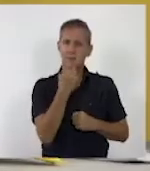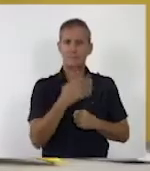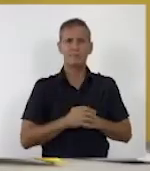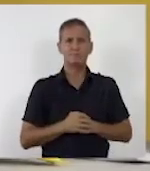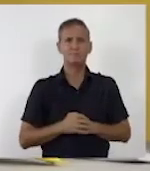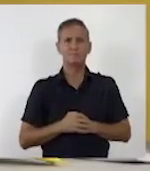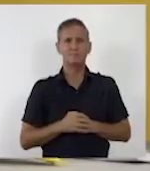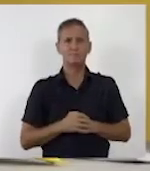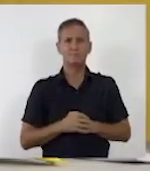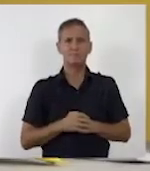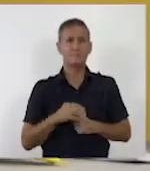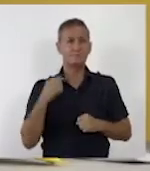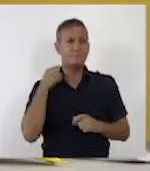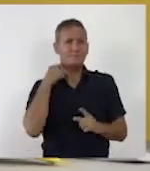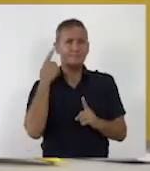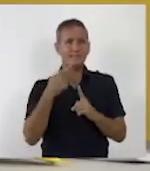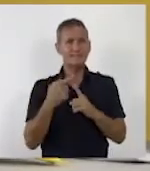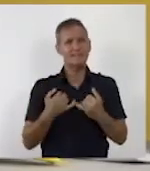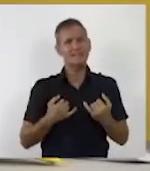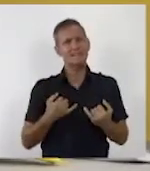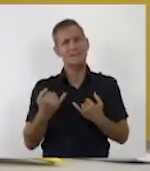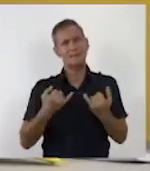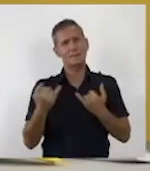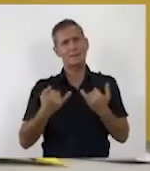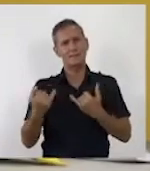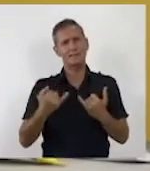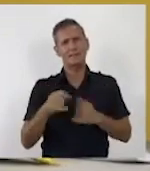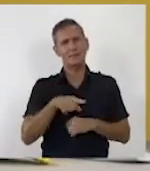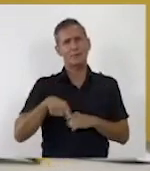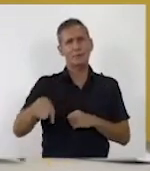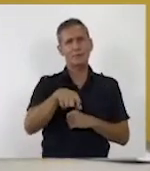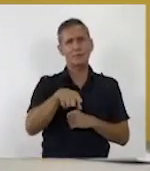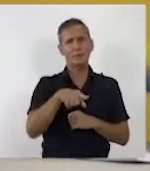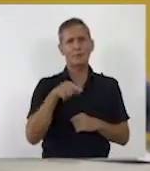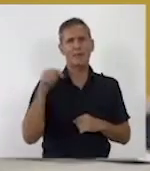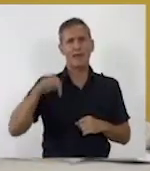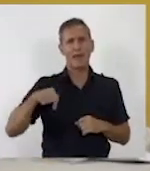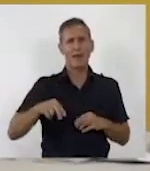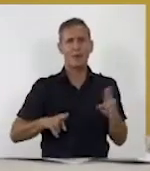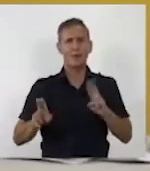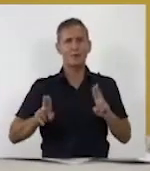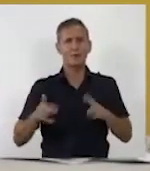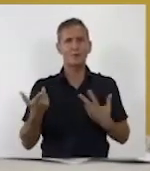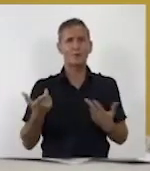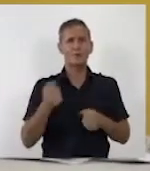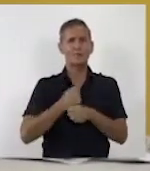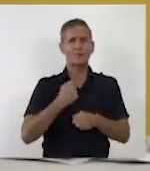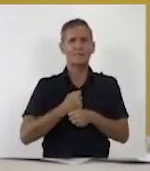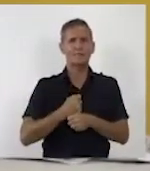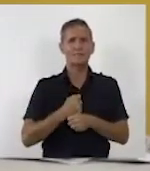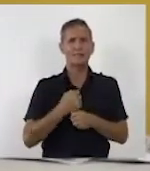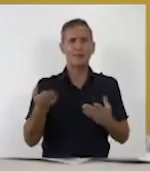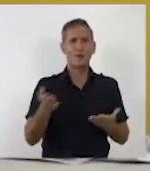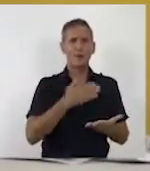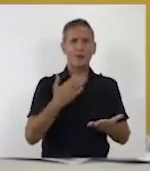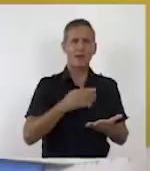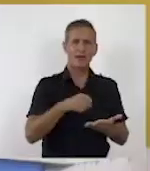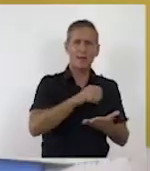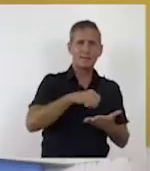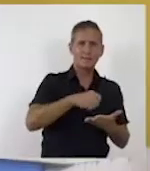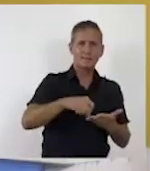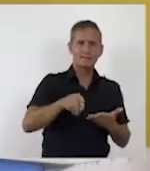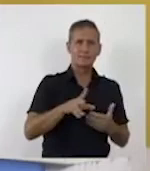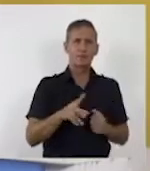bueno pues como siempre nos gusta compartir con ustedes les vamos a orientar en este momento el trabajo con el cuaderno de caligrafía